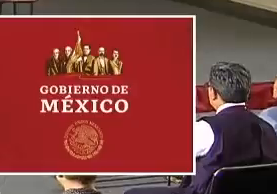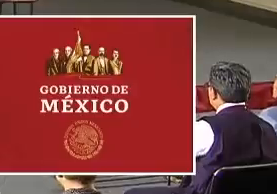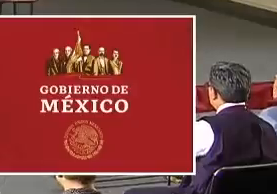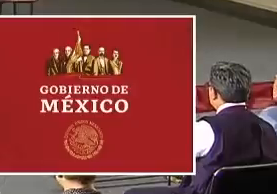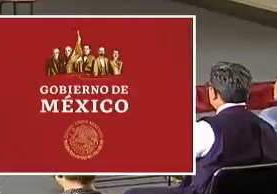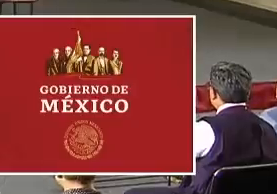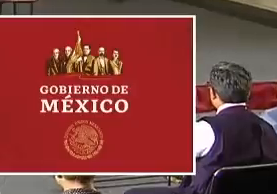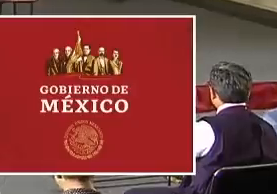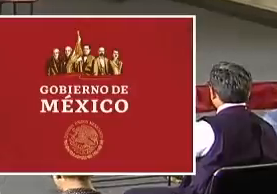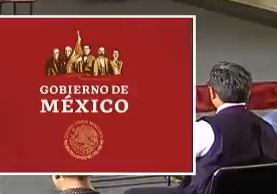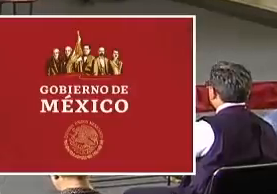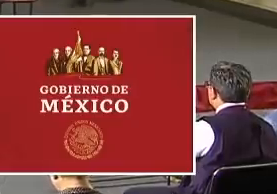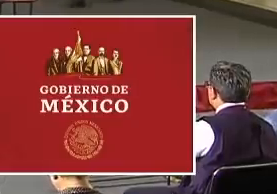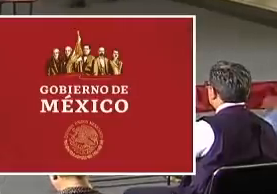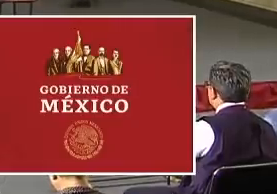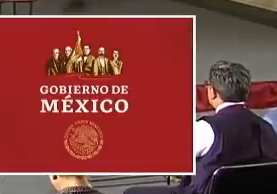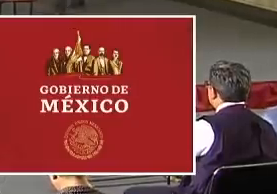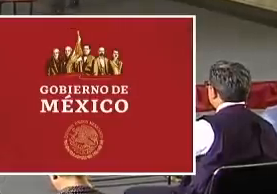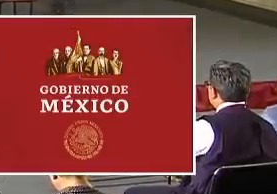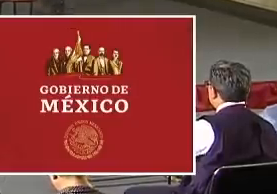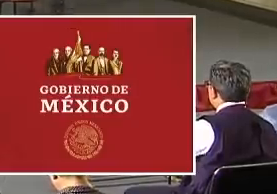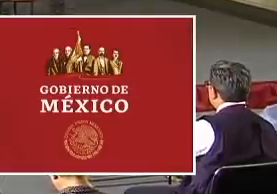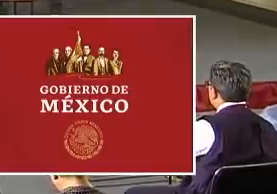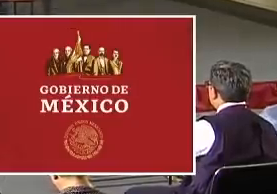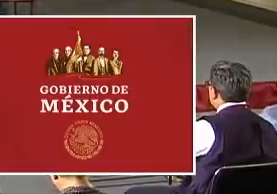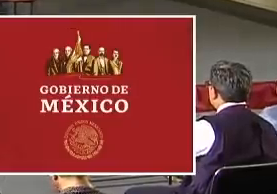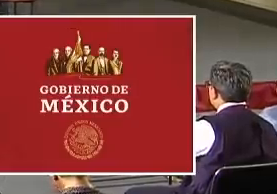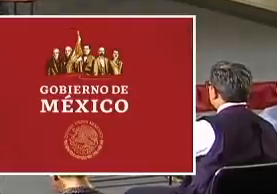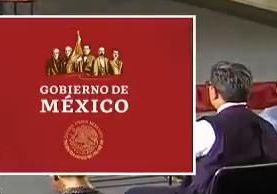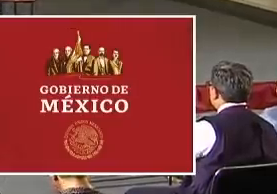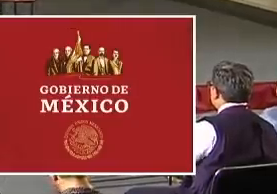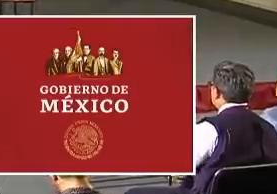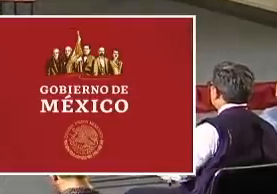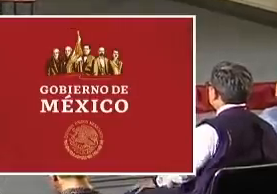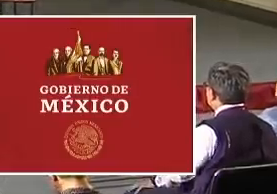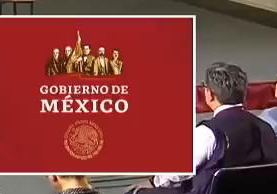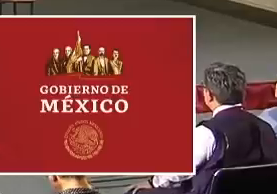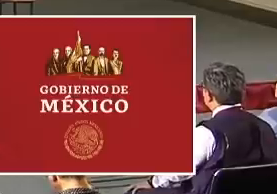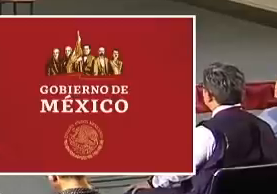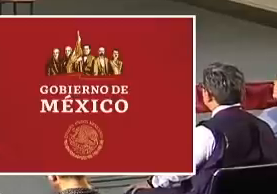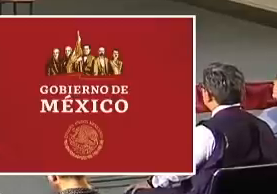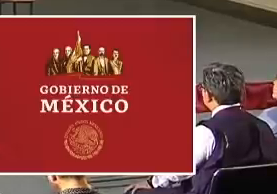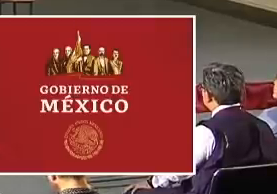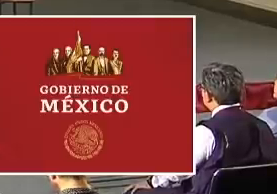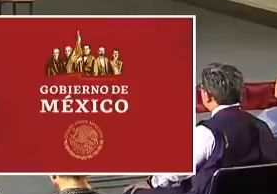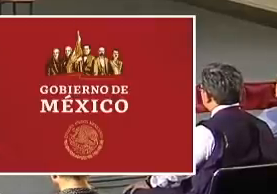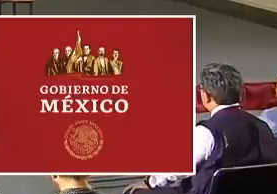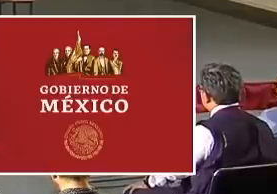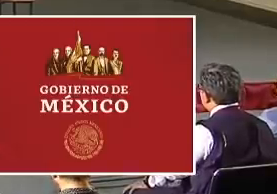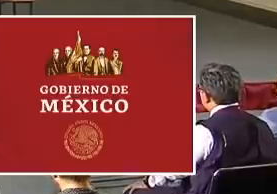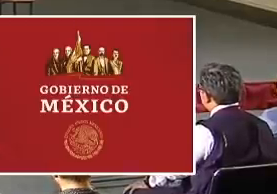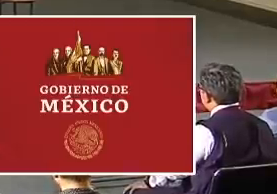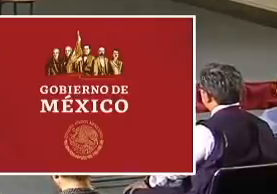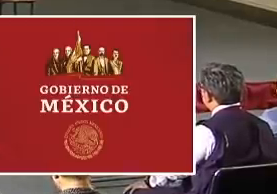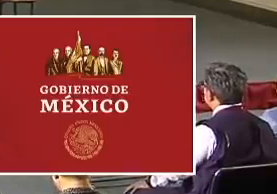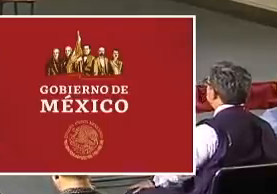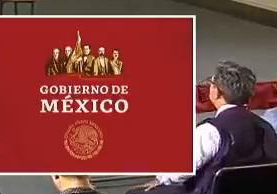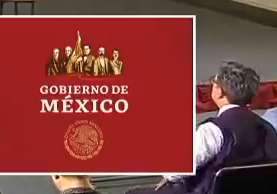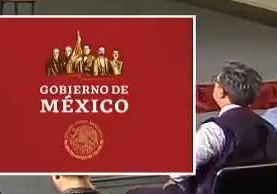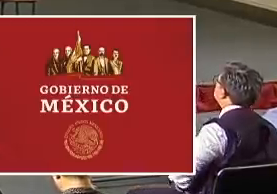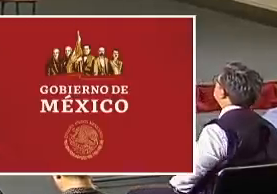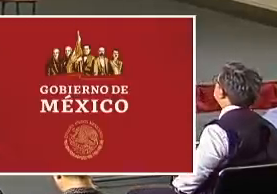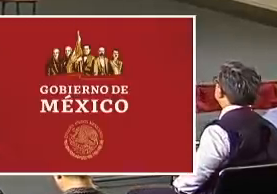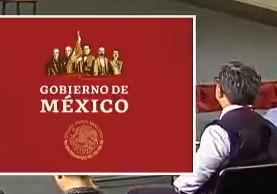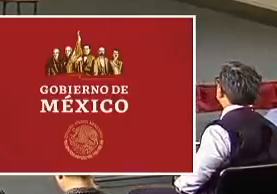rueda de prensa, este diálogo circular, como siempre, y vamos a